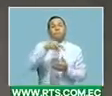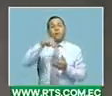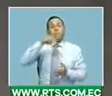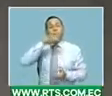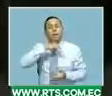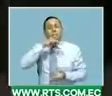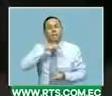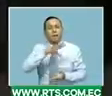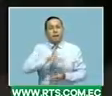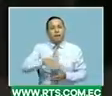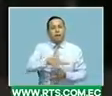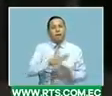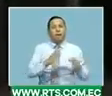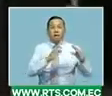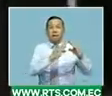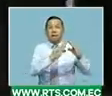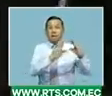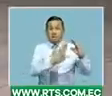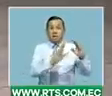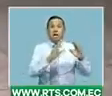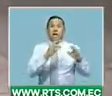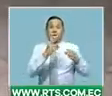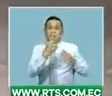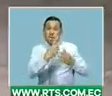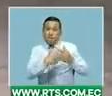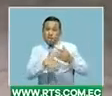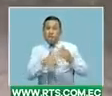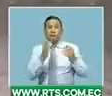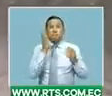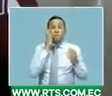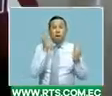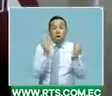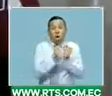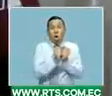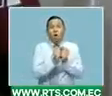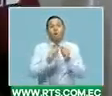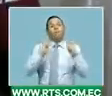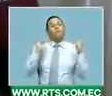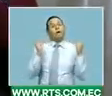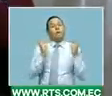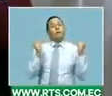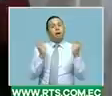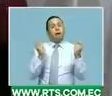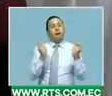de Manabí, en la vivienda donde madre e hija celebraban un cumpleaños. No tiene nombre lo que